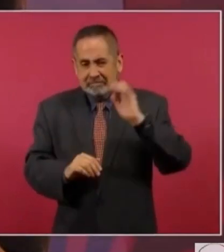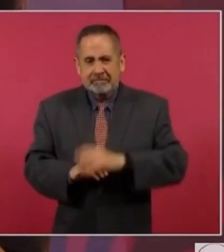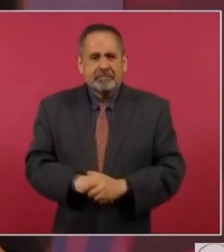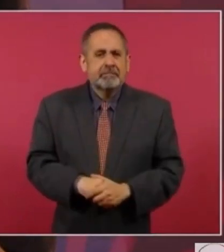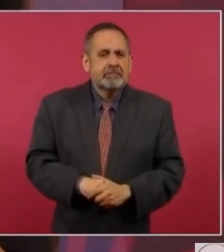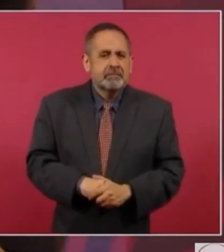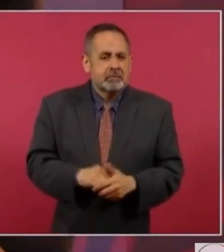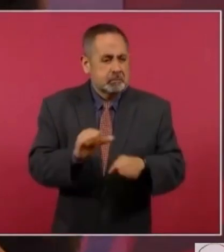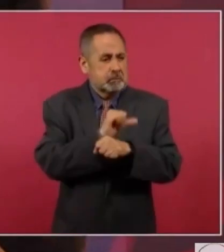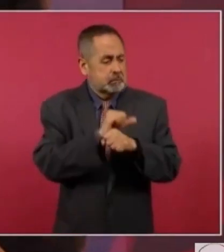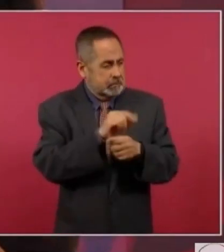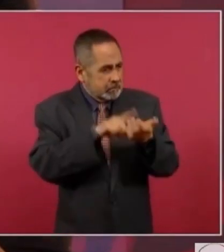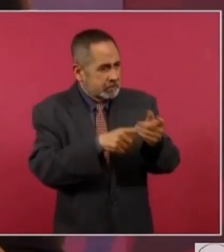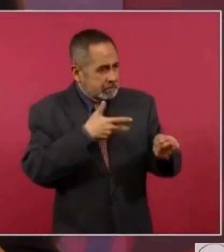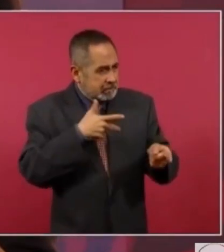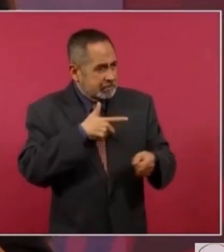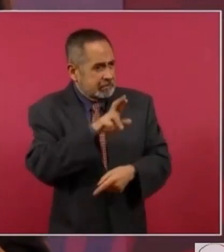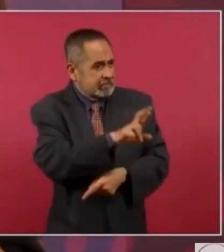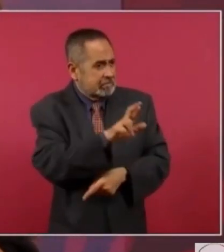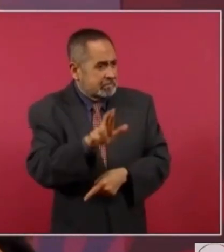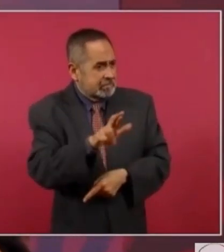eso.